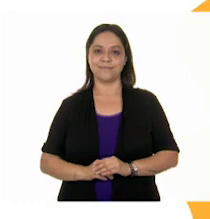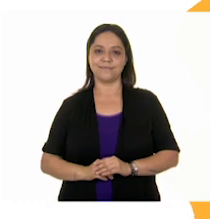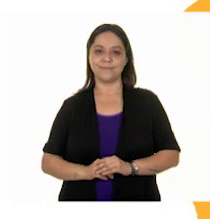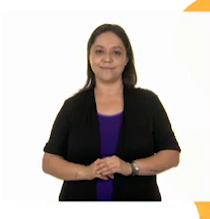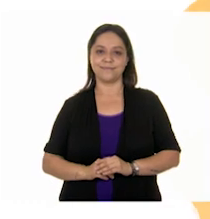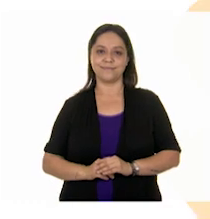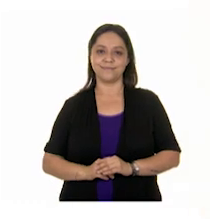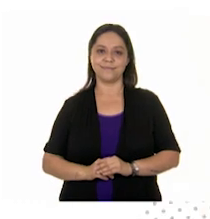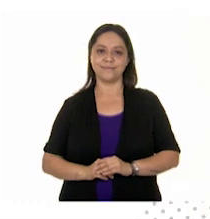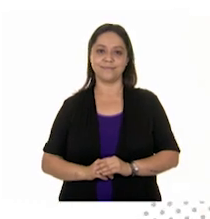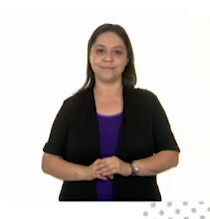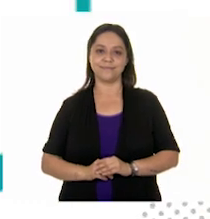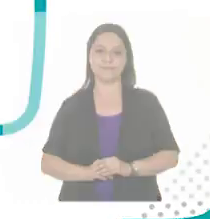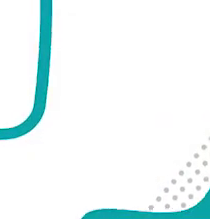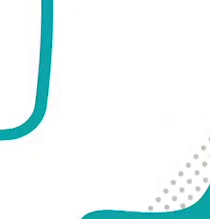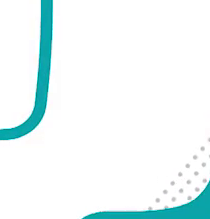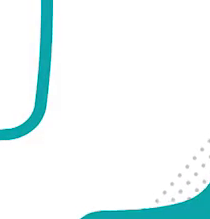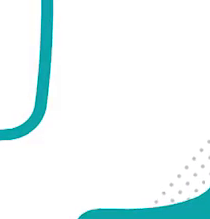aprendeencasa.cep.gob.mx.